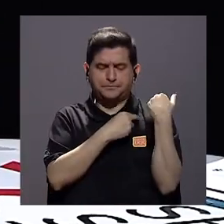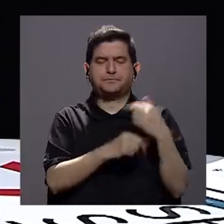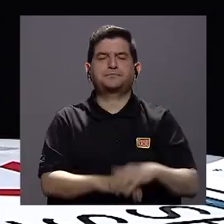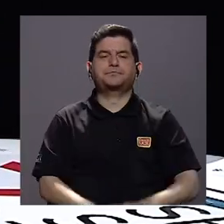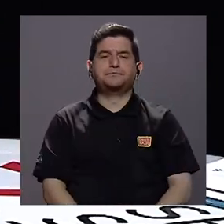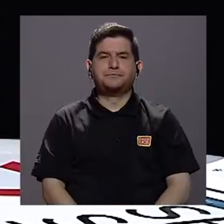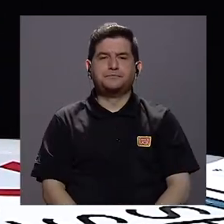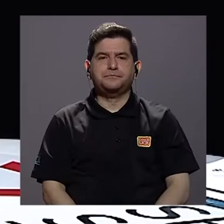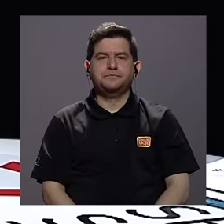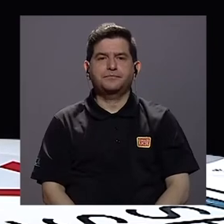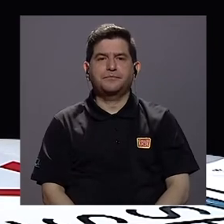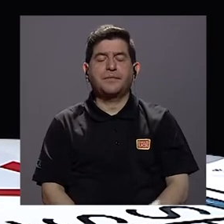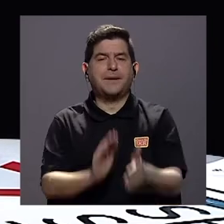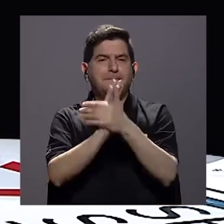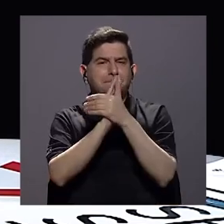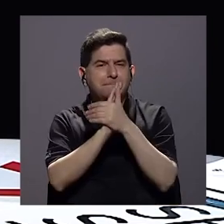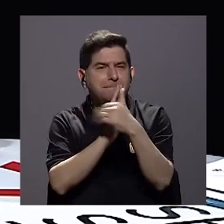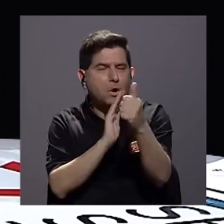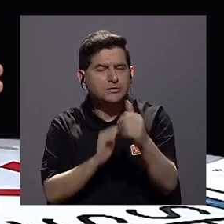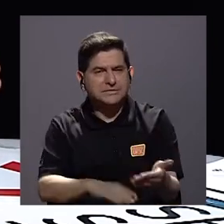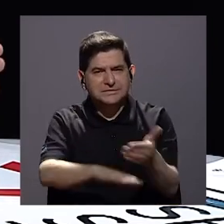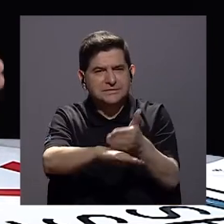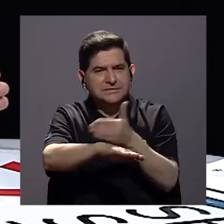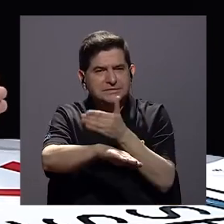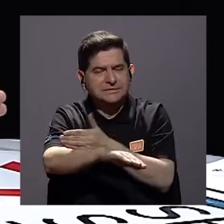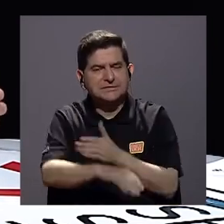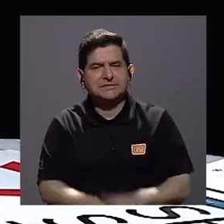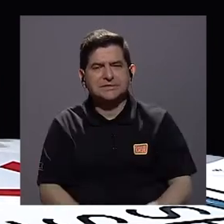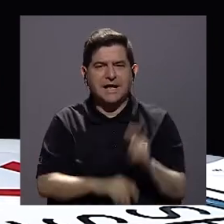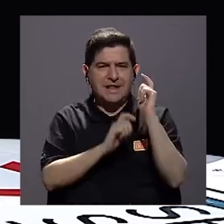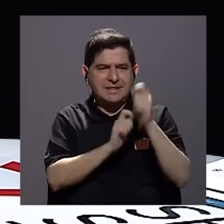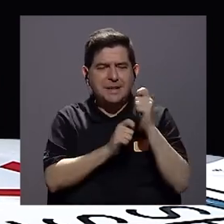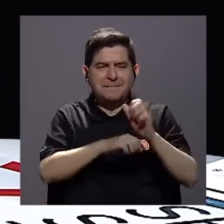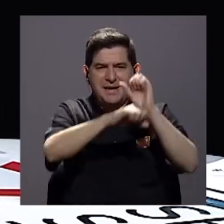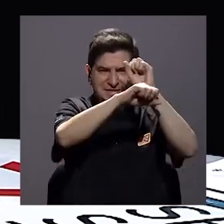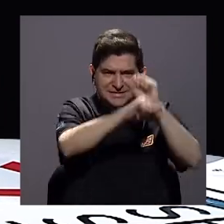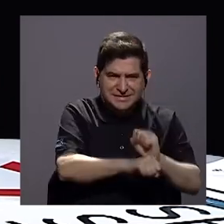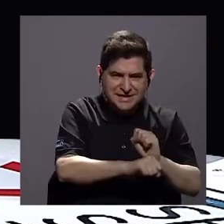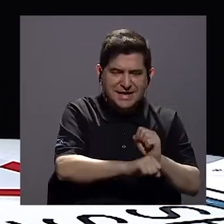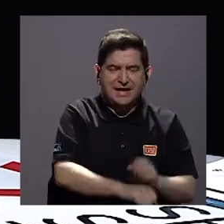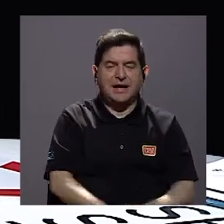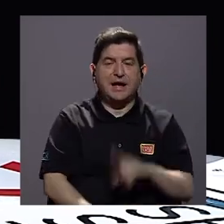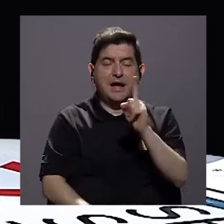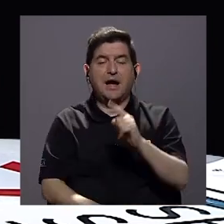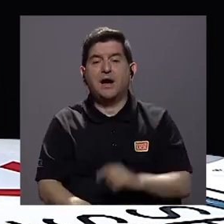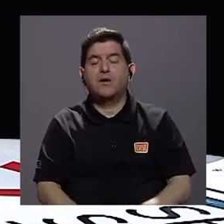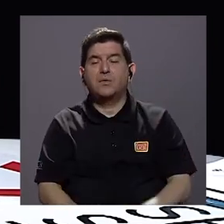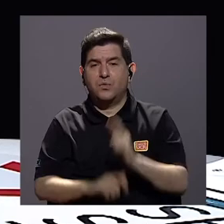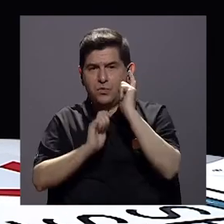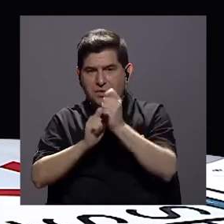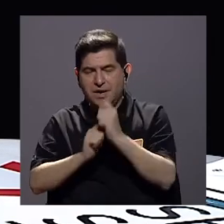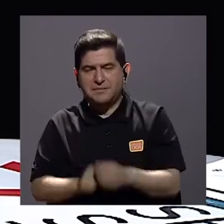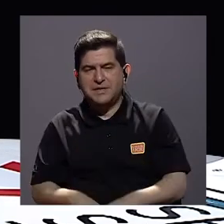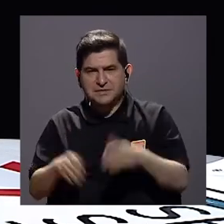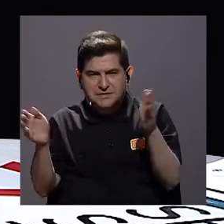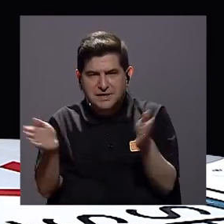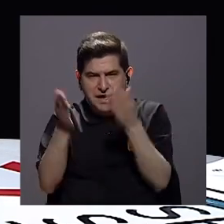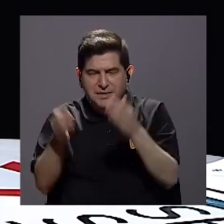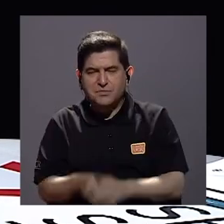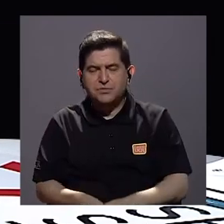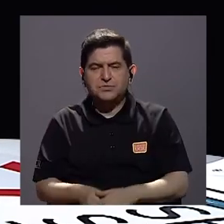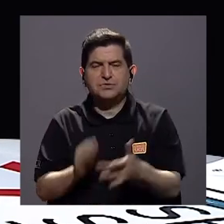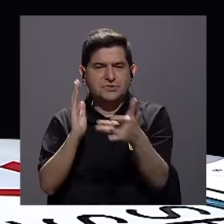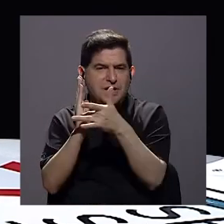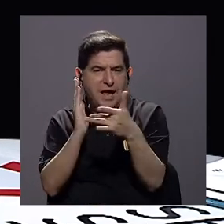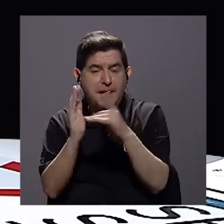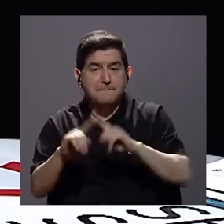Vea, el potencial para avanzar de una pesca tradicional a una pesca que impulse el recurso